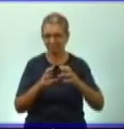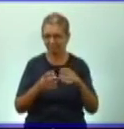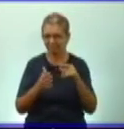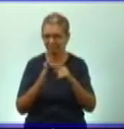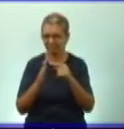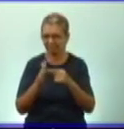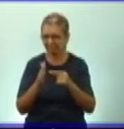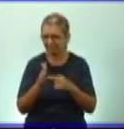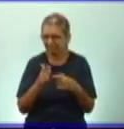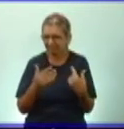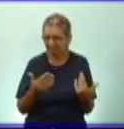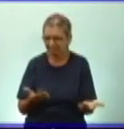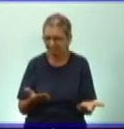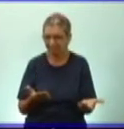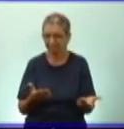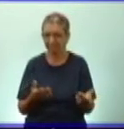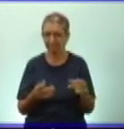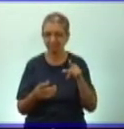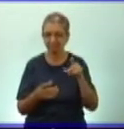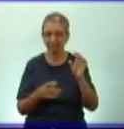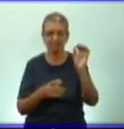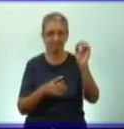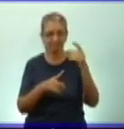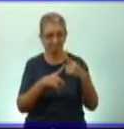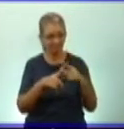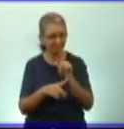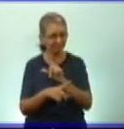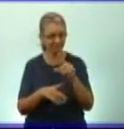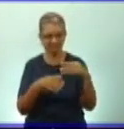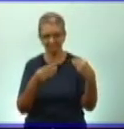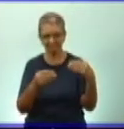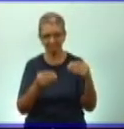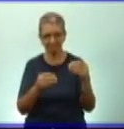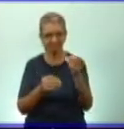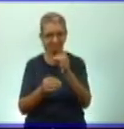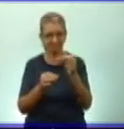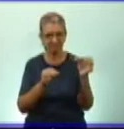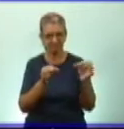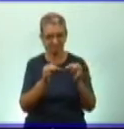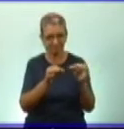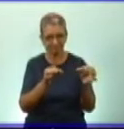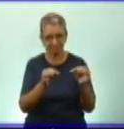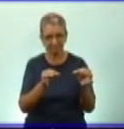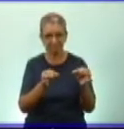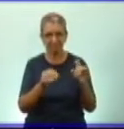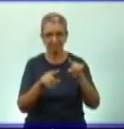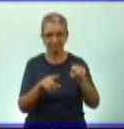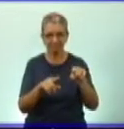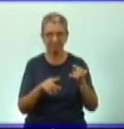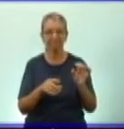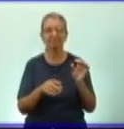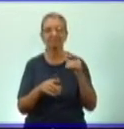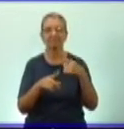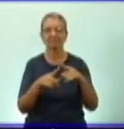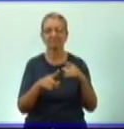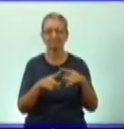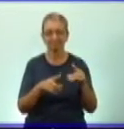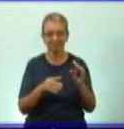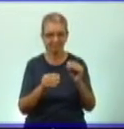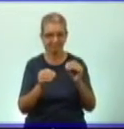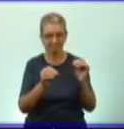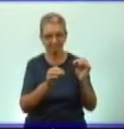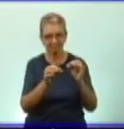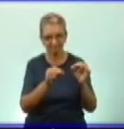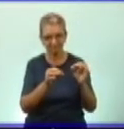sustancias? Recuerden que los óxidos no metálicos están formados por moléculas, por tanto son sustancias moleculares y que